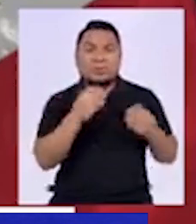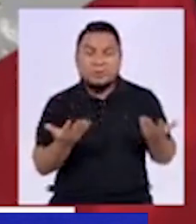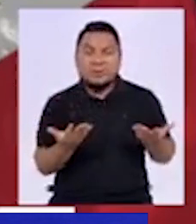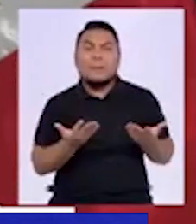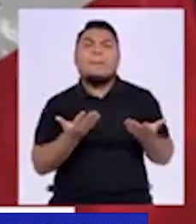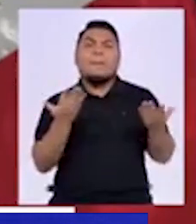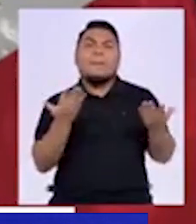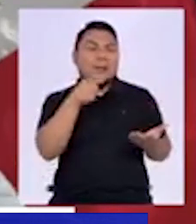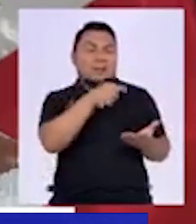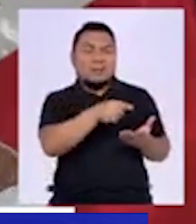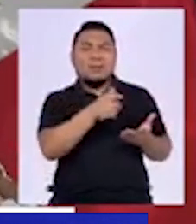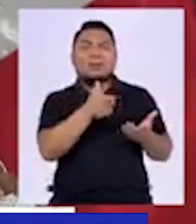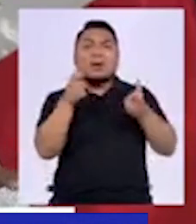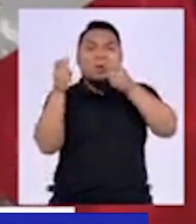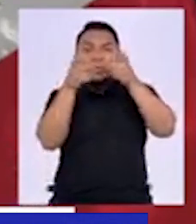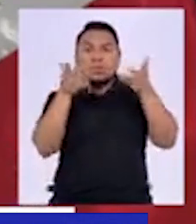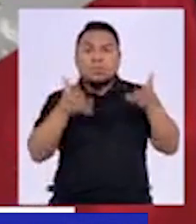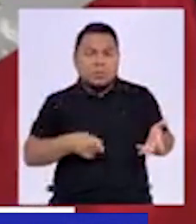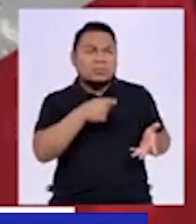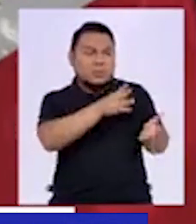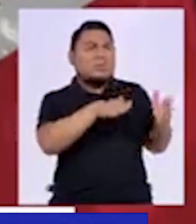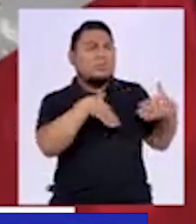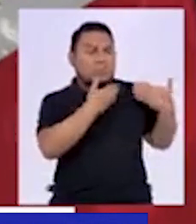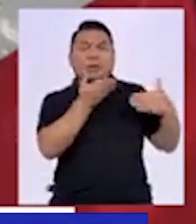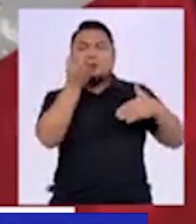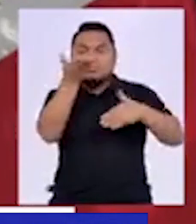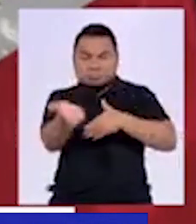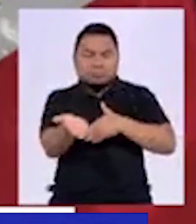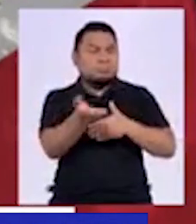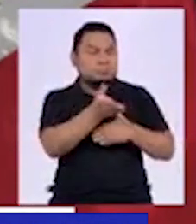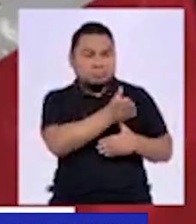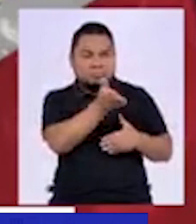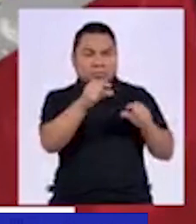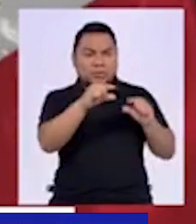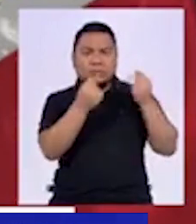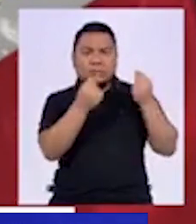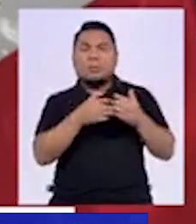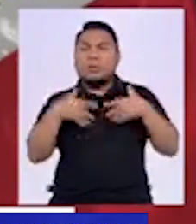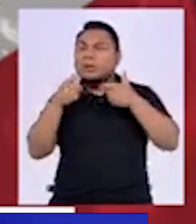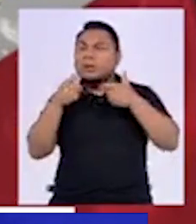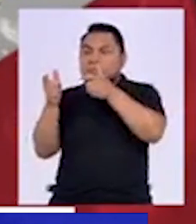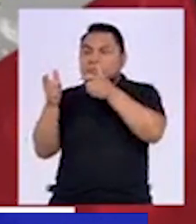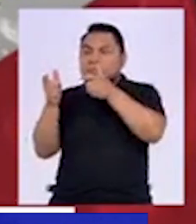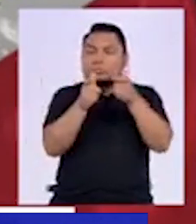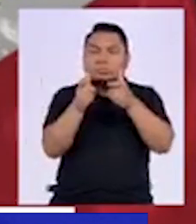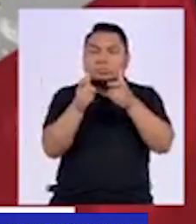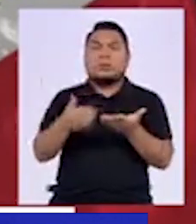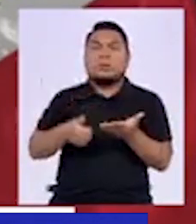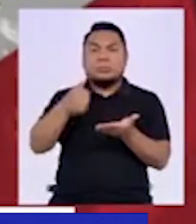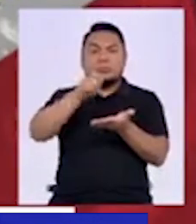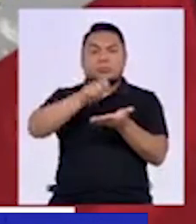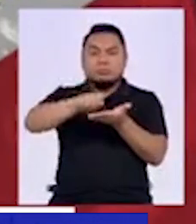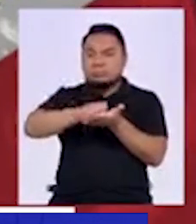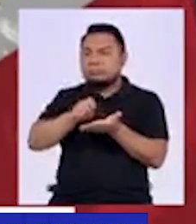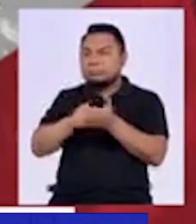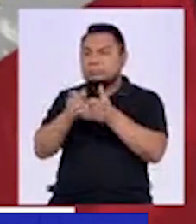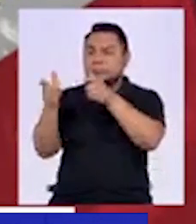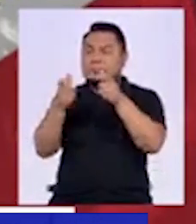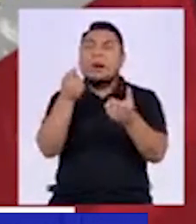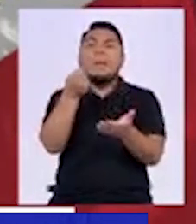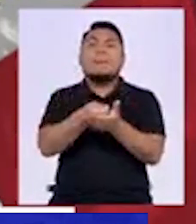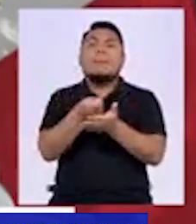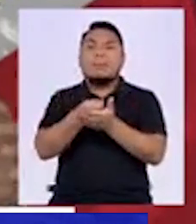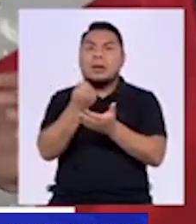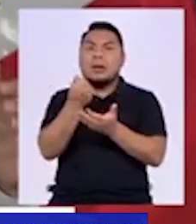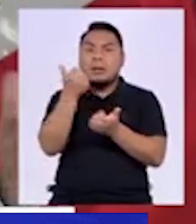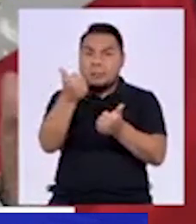este control concurrente lo vamos a establecer para que puedan haber funcionarios del la Contraloría General